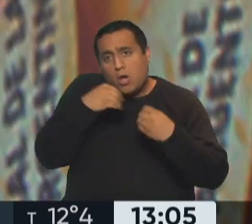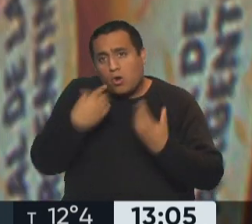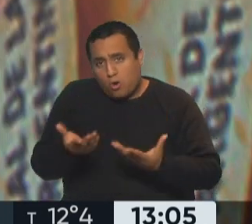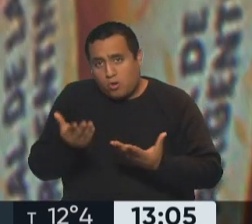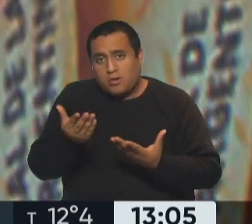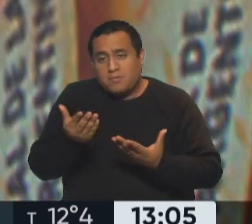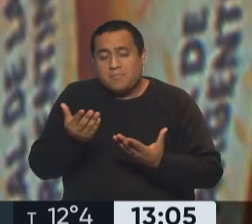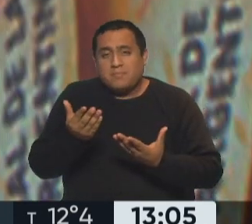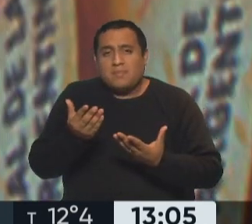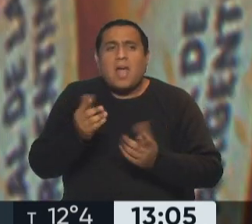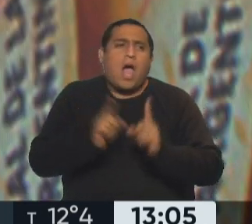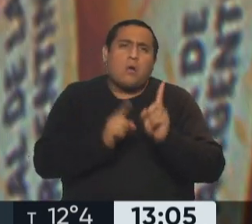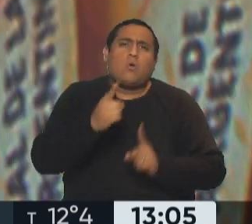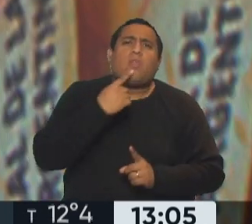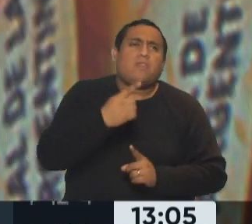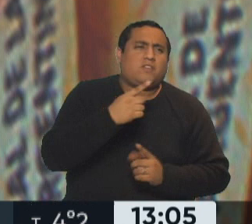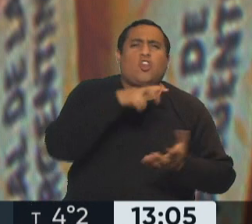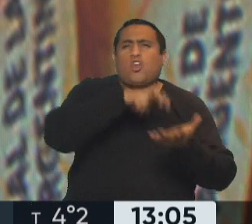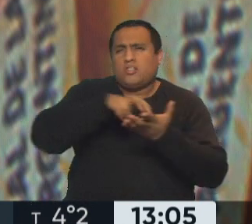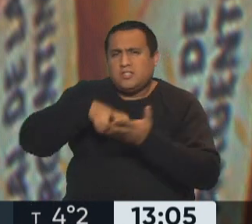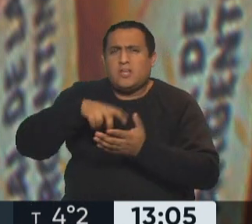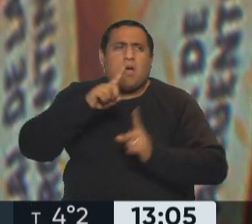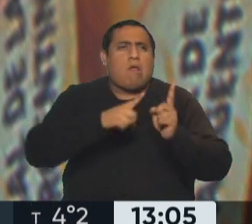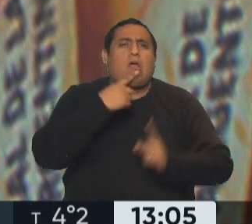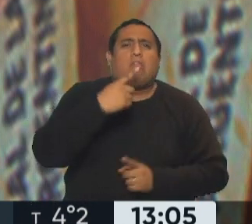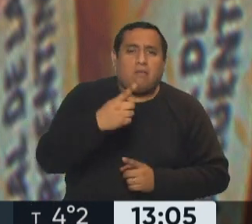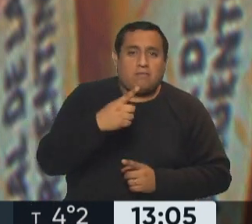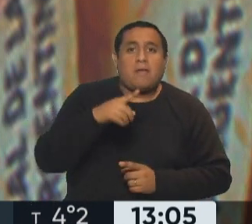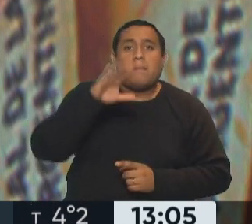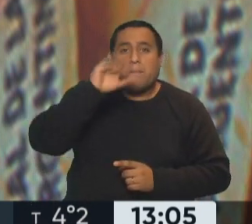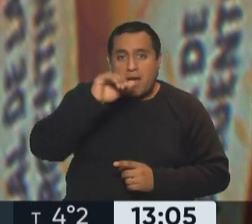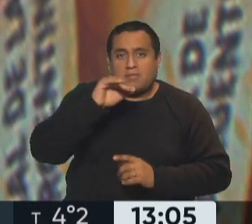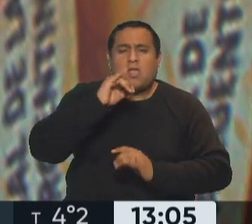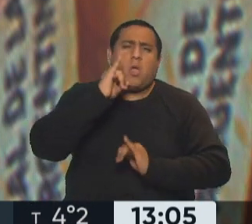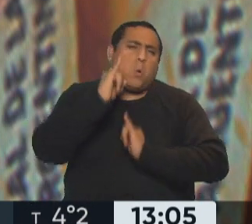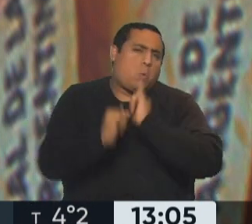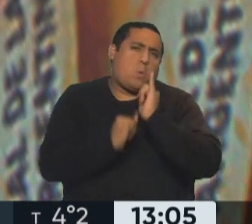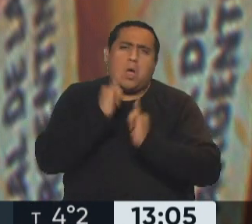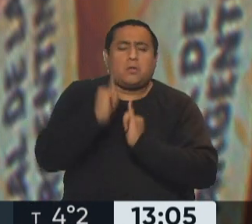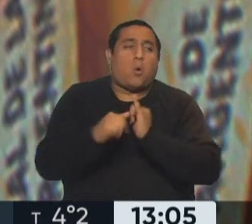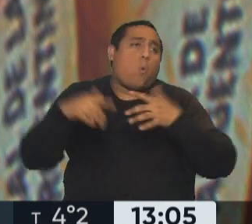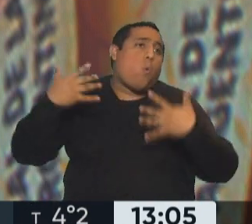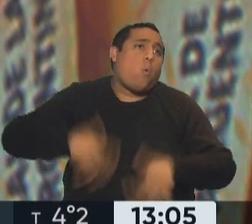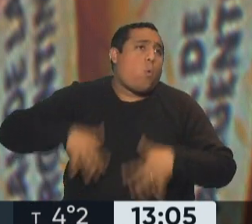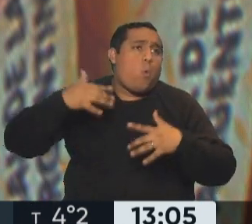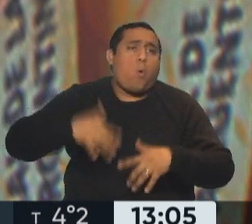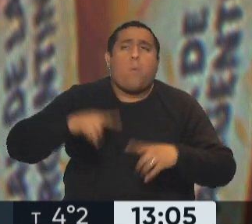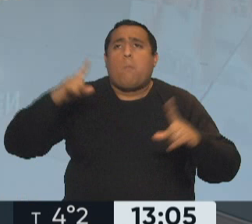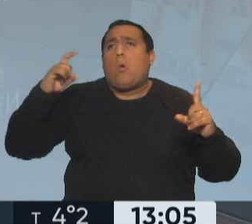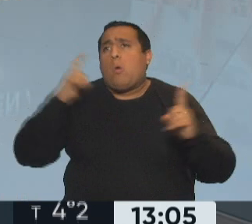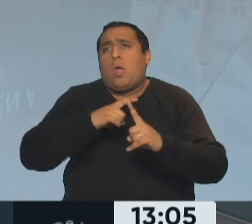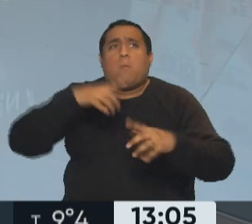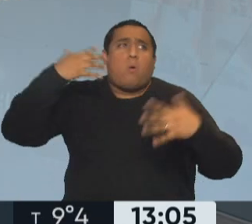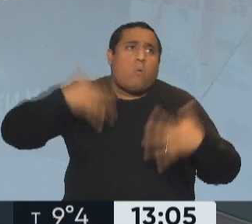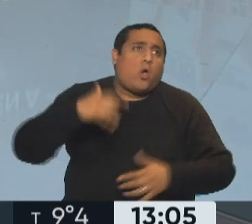a diferencia de lo que han dicho muchos medios, porque han salido el martes a profundizar las noticias que ya de por sí eran